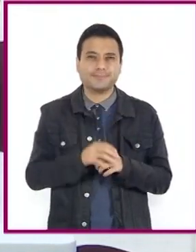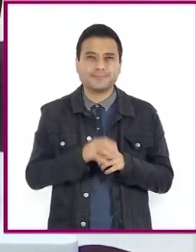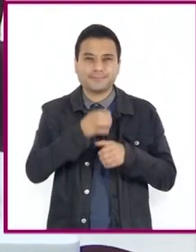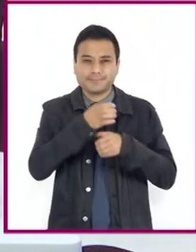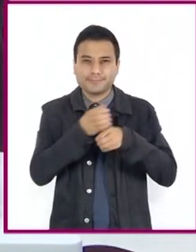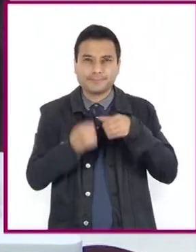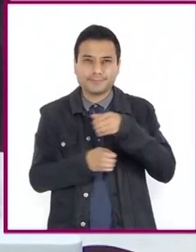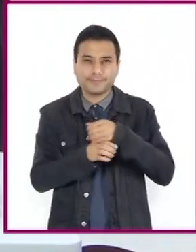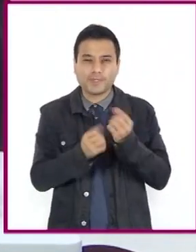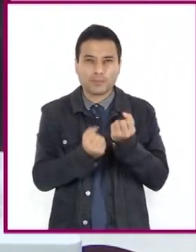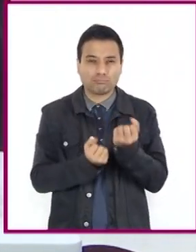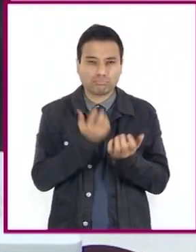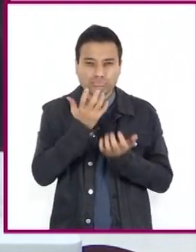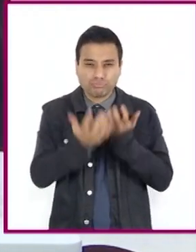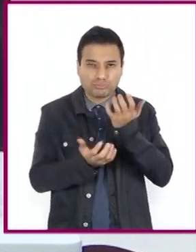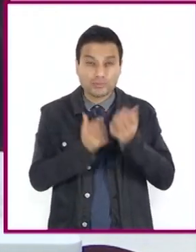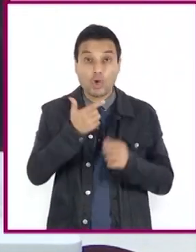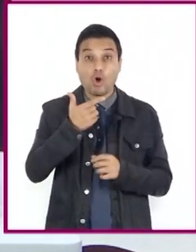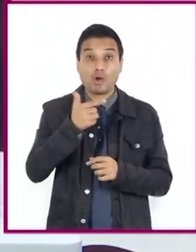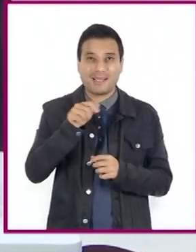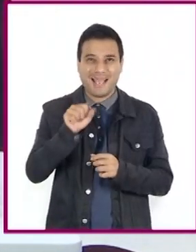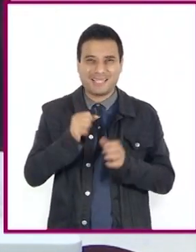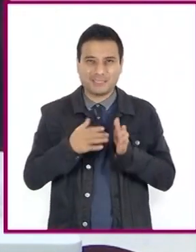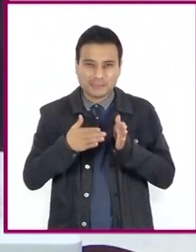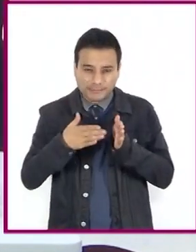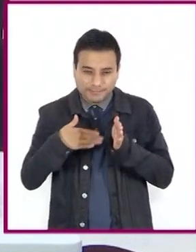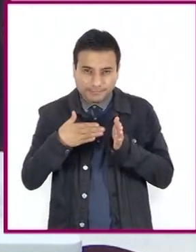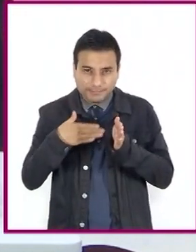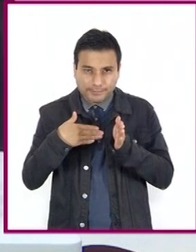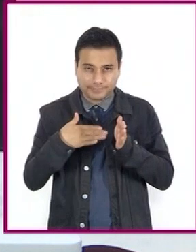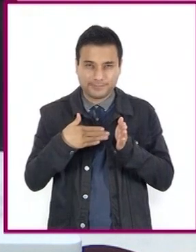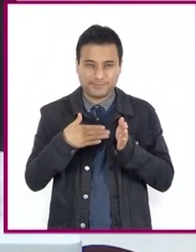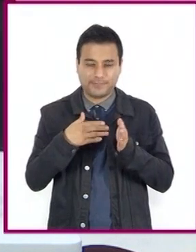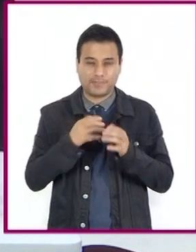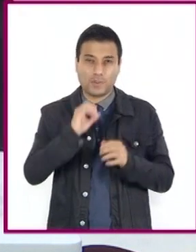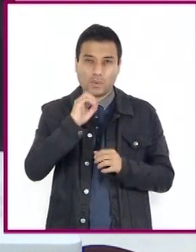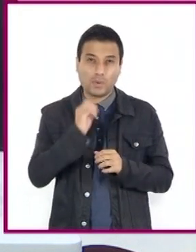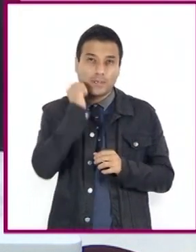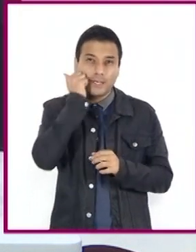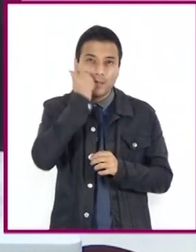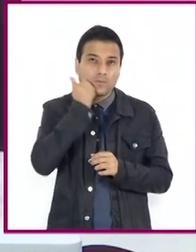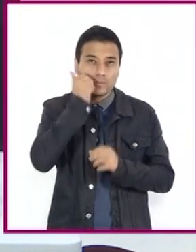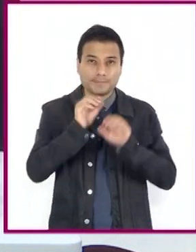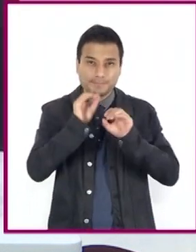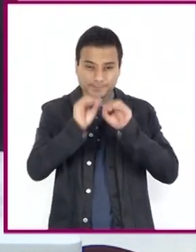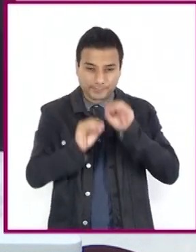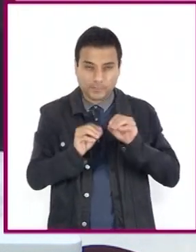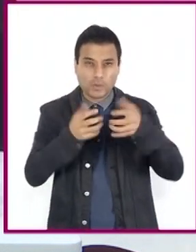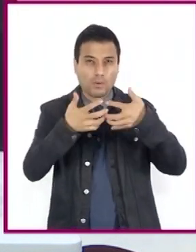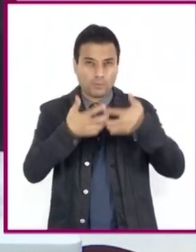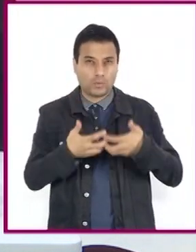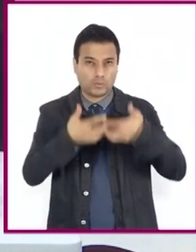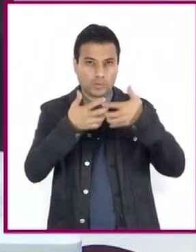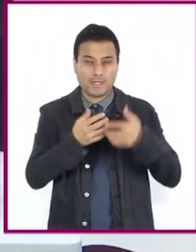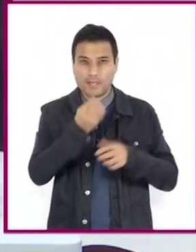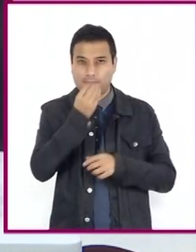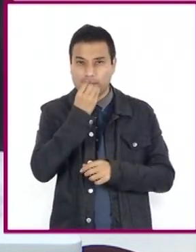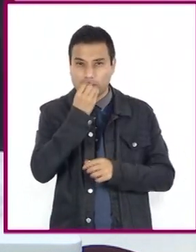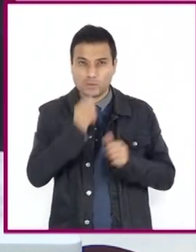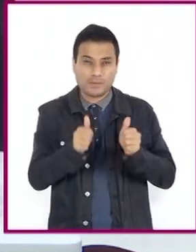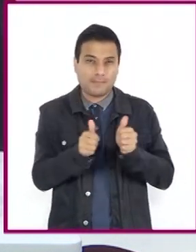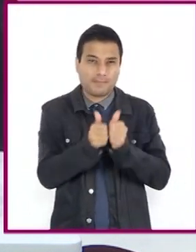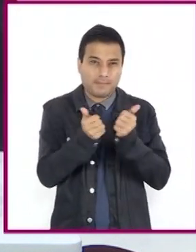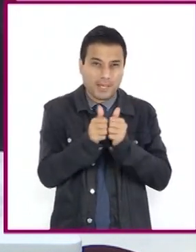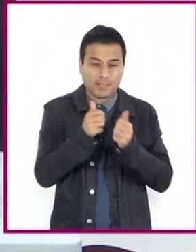quemarse, la combustión del gas con el que cocinamos nuestros alimentos, la fabricación de jabón, la producción de alimentos como el pan, el